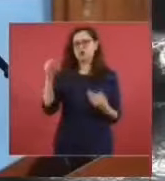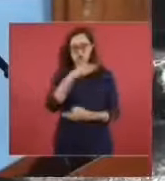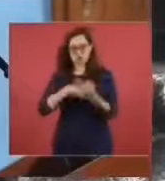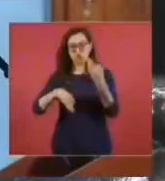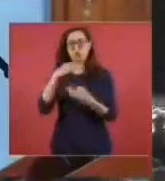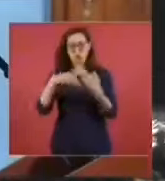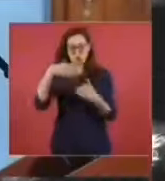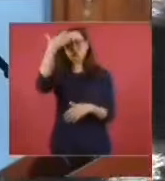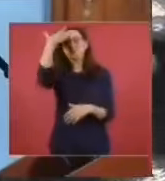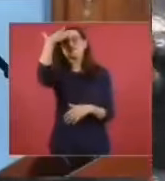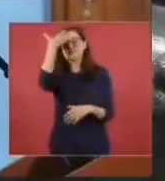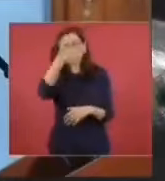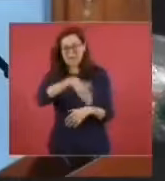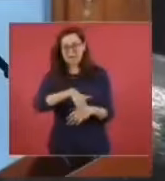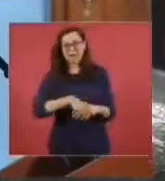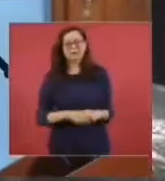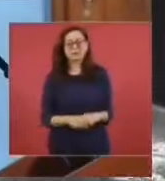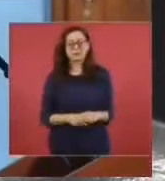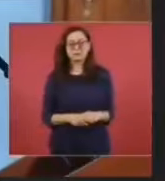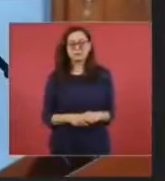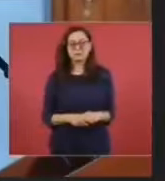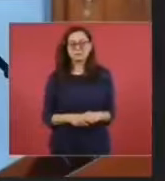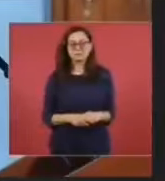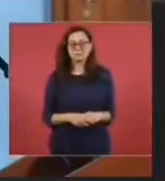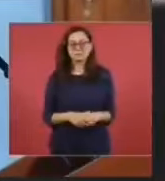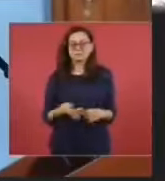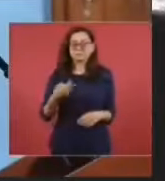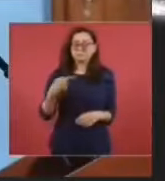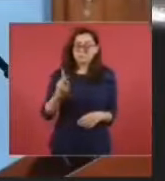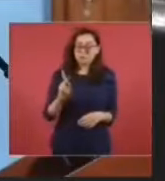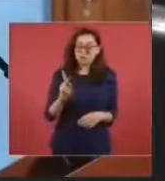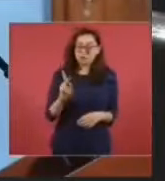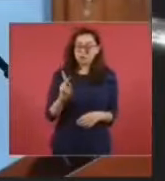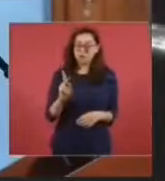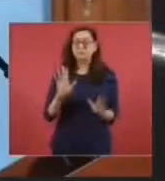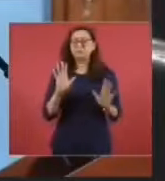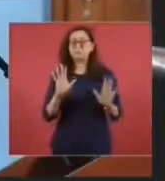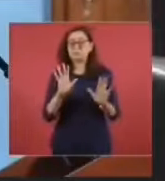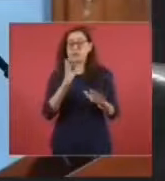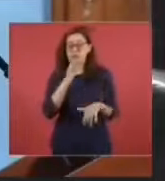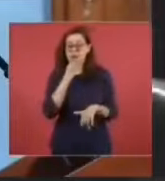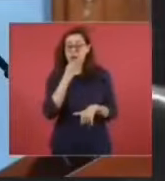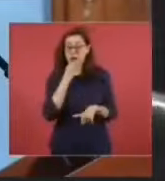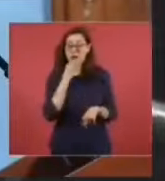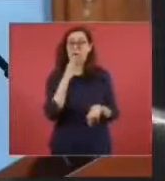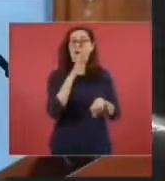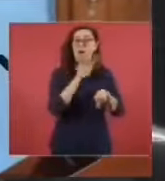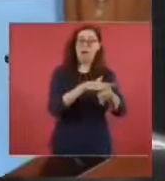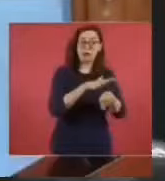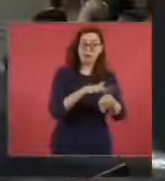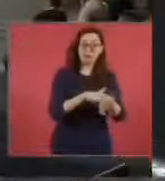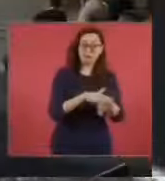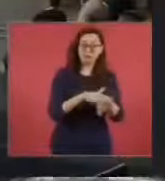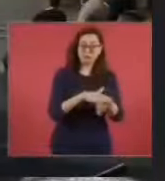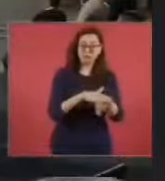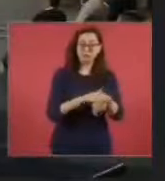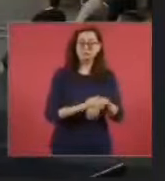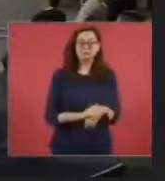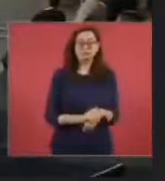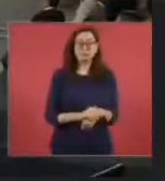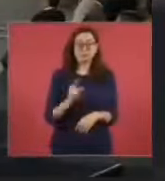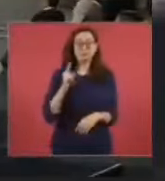injerencismo se ha mostrado durante bastante tiempo, en donde, aunque parecen ser cantidades menores, yo les diría, en